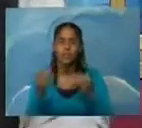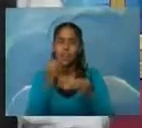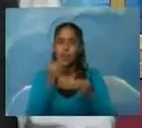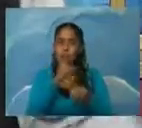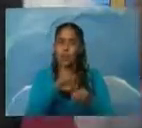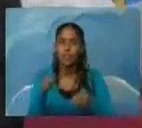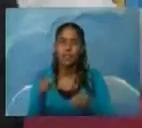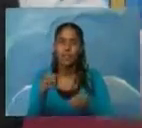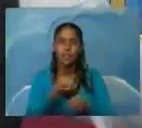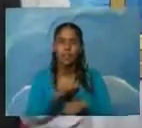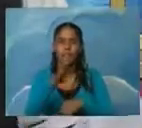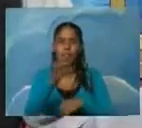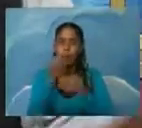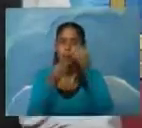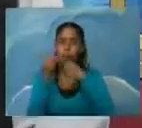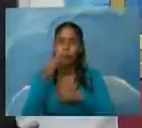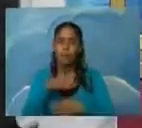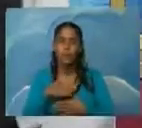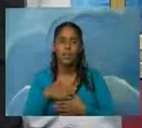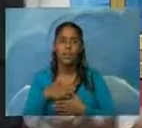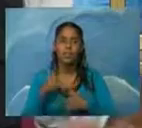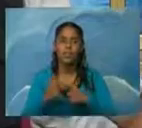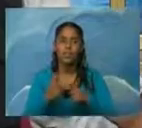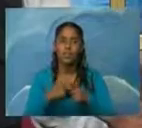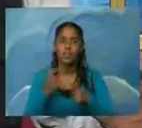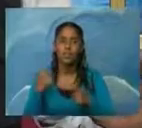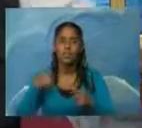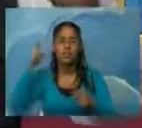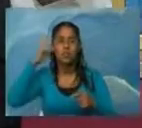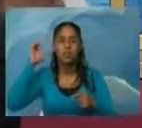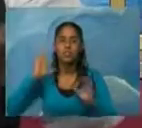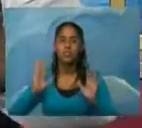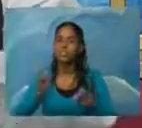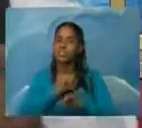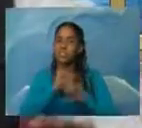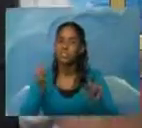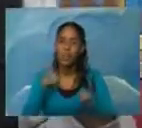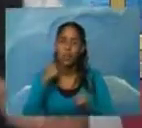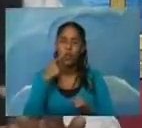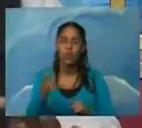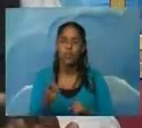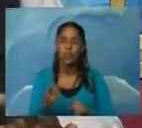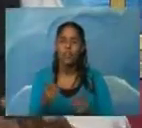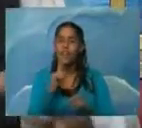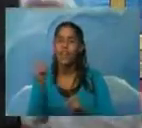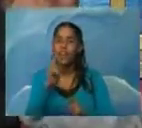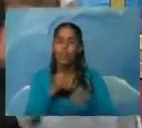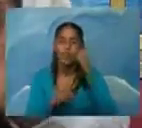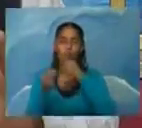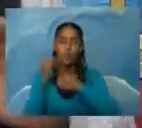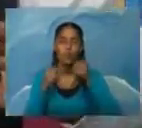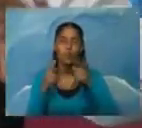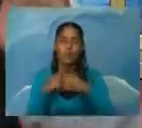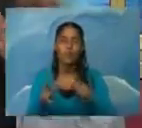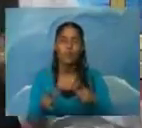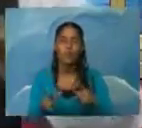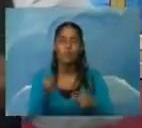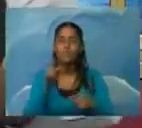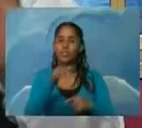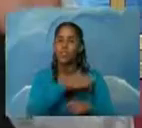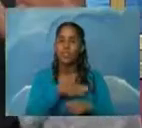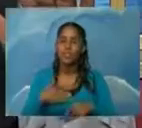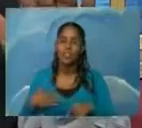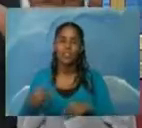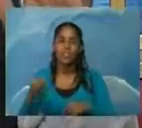pero déjame comer un poquito de eso. Bueno, yo no sé, ya yo le dije que no comiera, me dijo. Ajá. Pero si usted